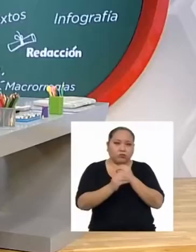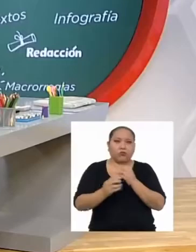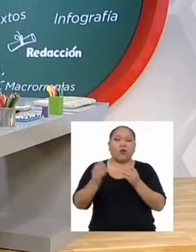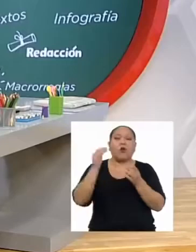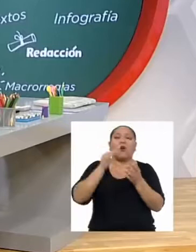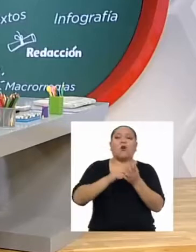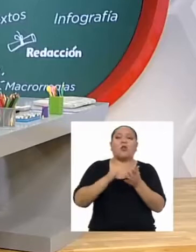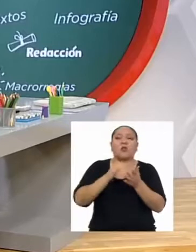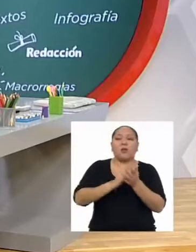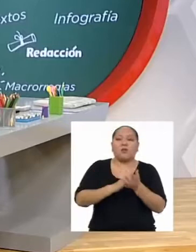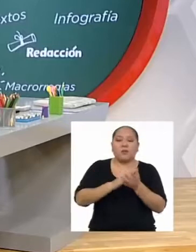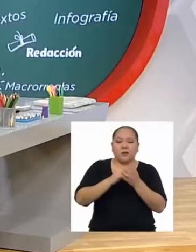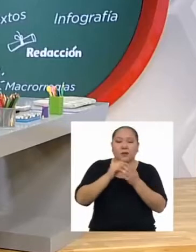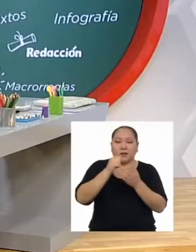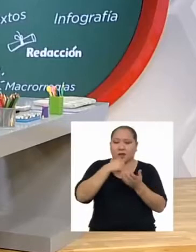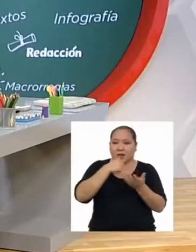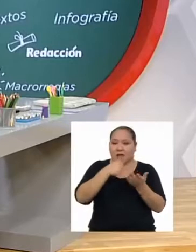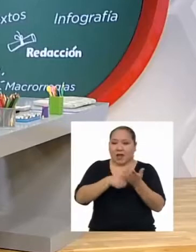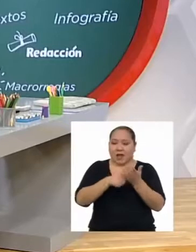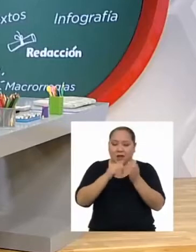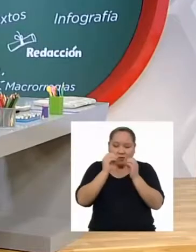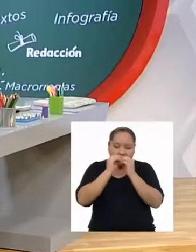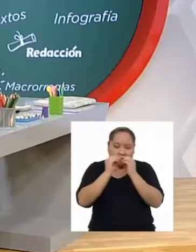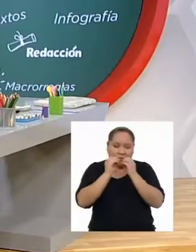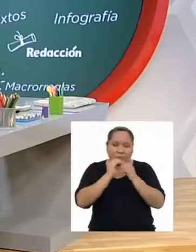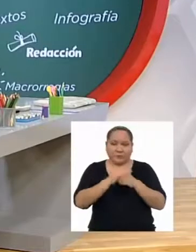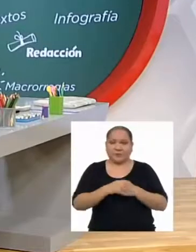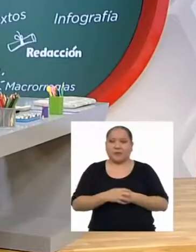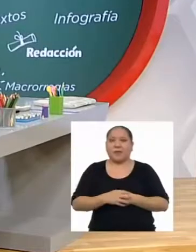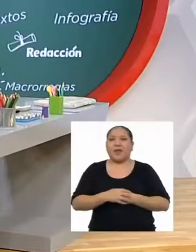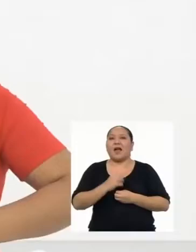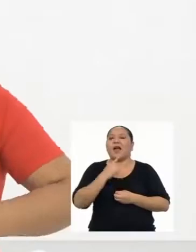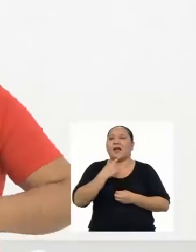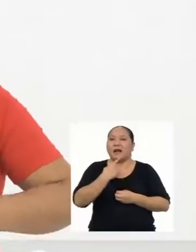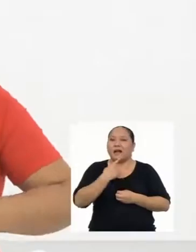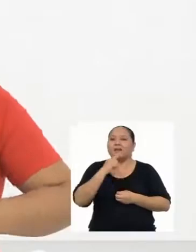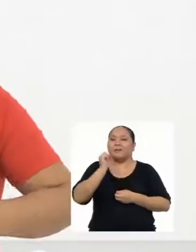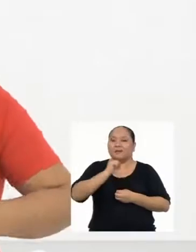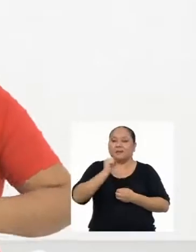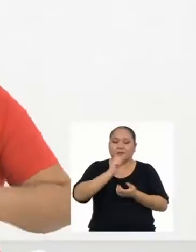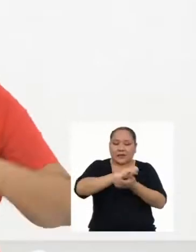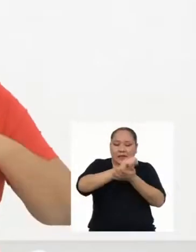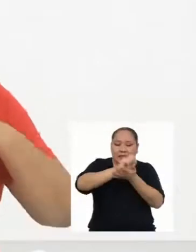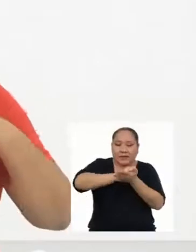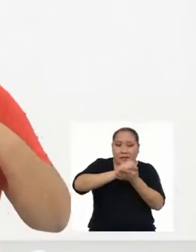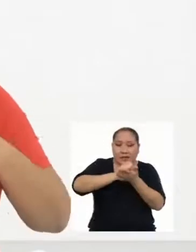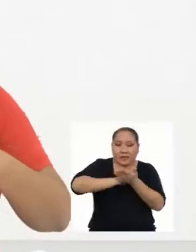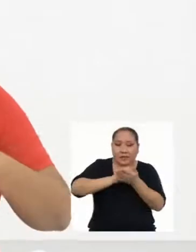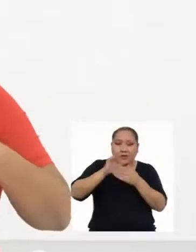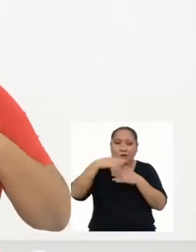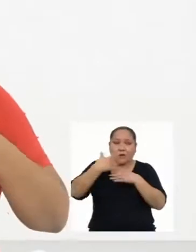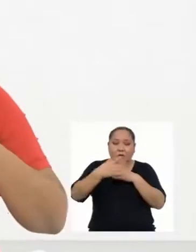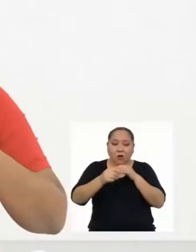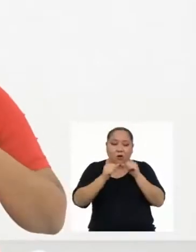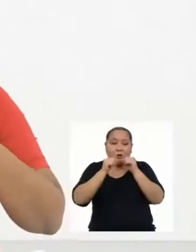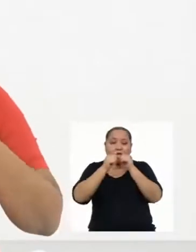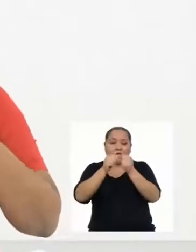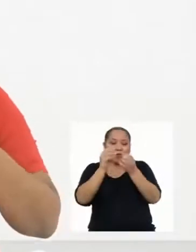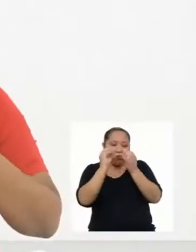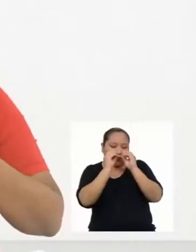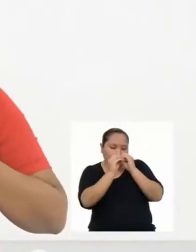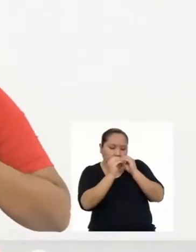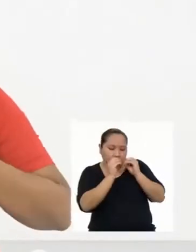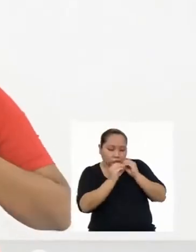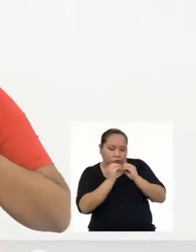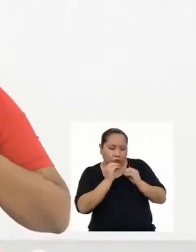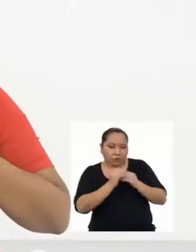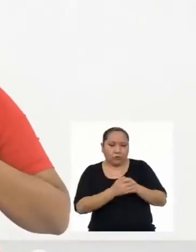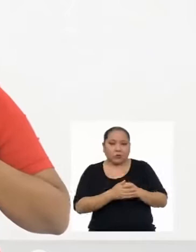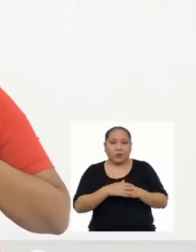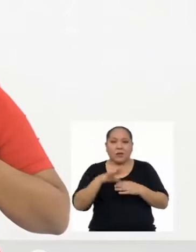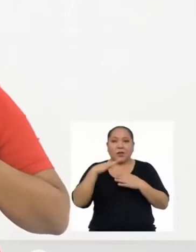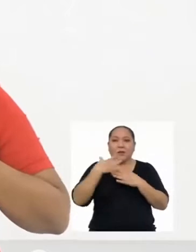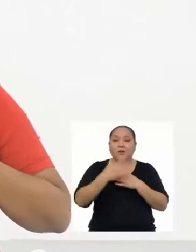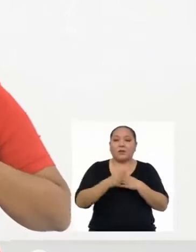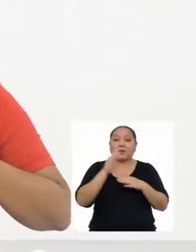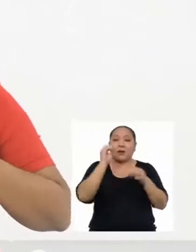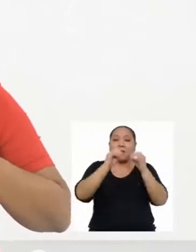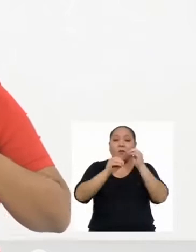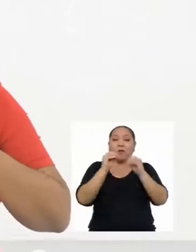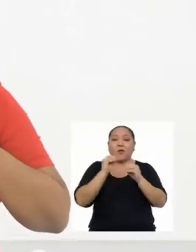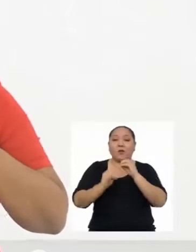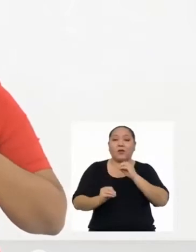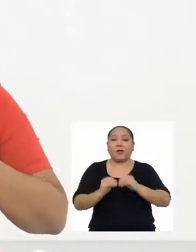carta. Mejor, escribimos y lo seguimos desarrollando. Así es. Una vez que hemos colocado nuestras